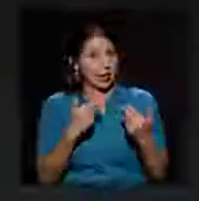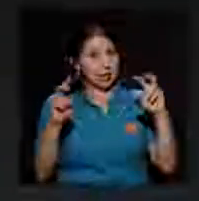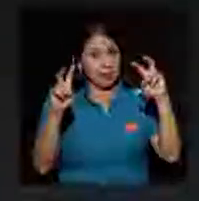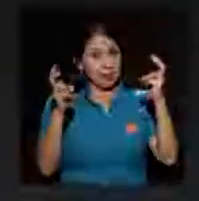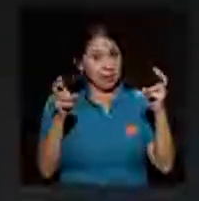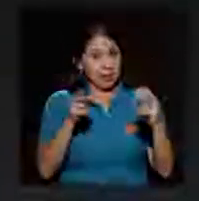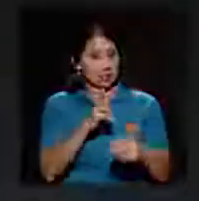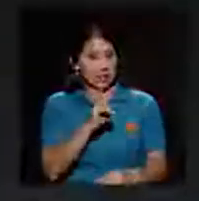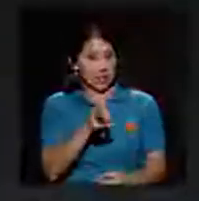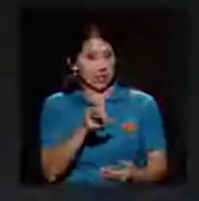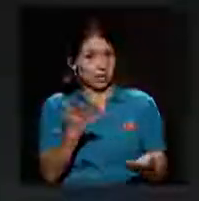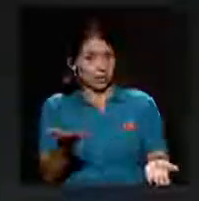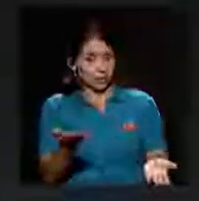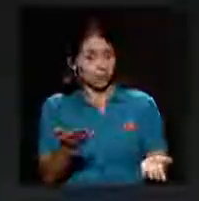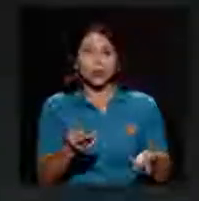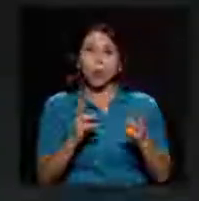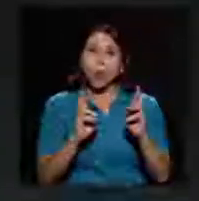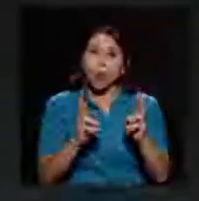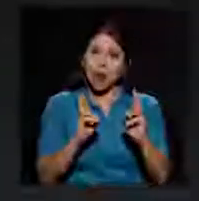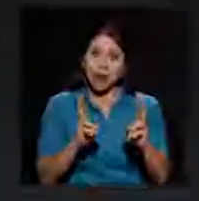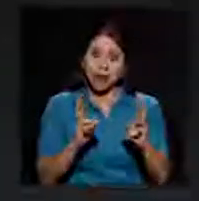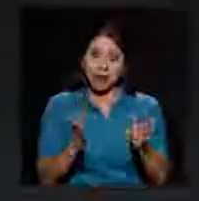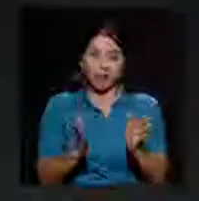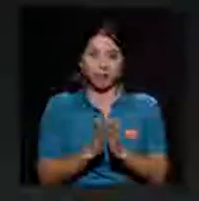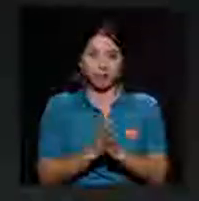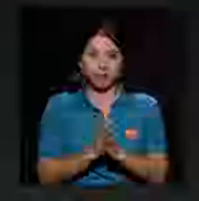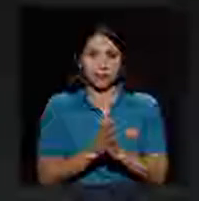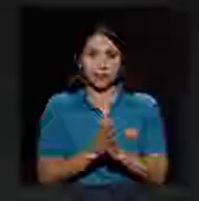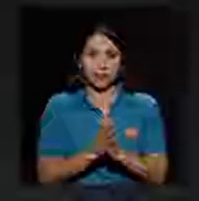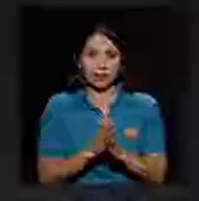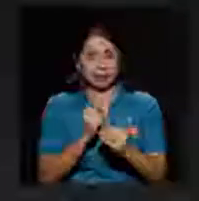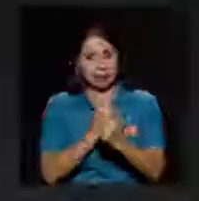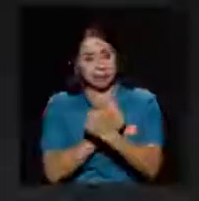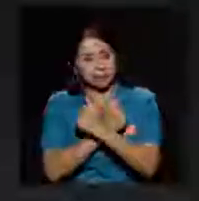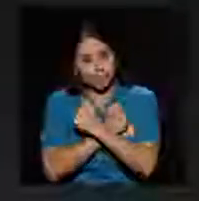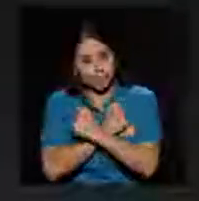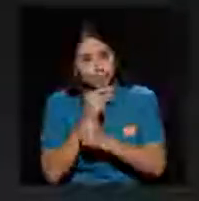naturaleza y ojalá que el patriotismo